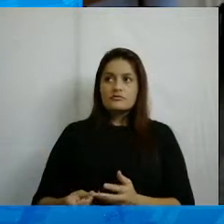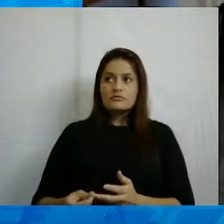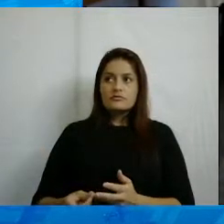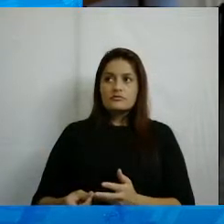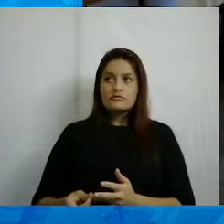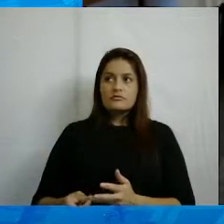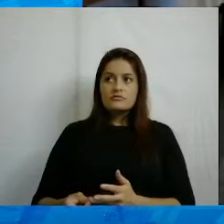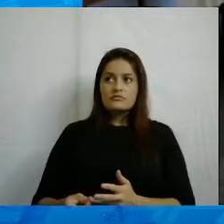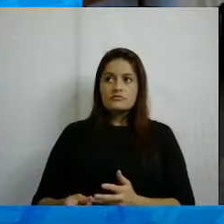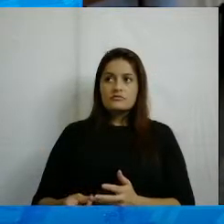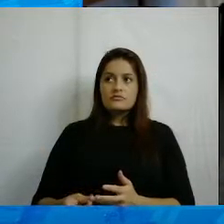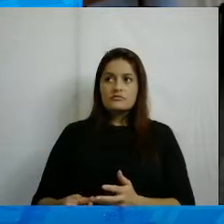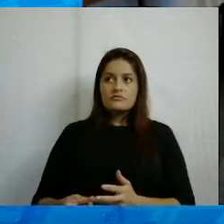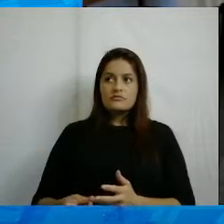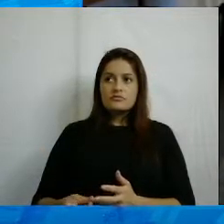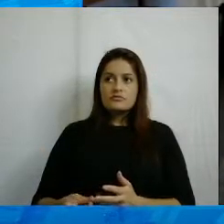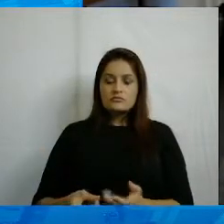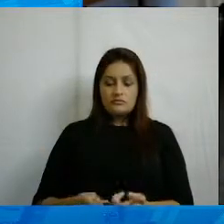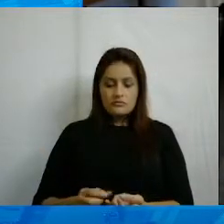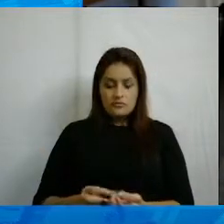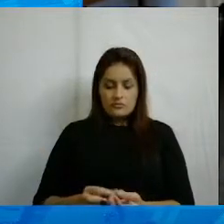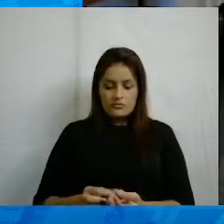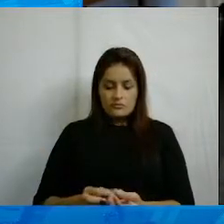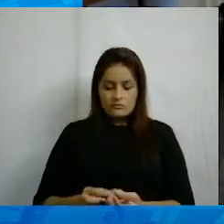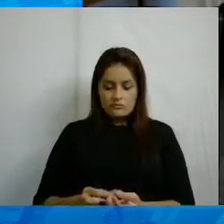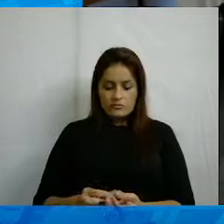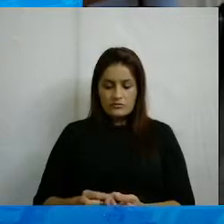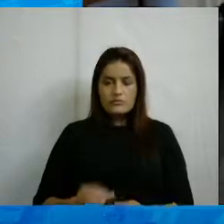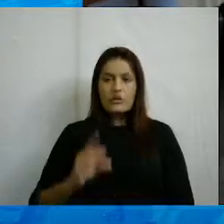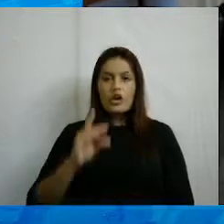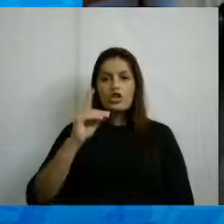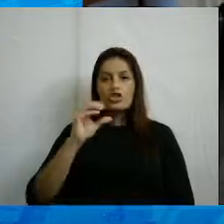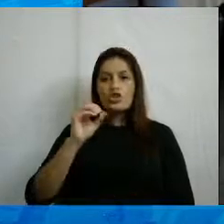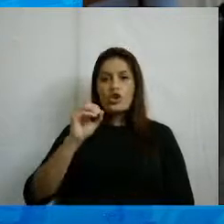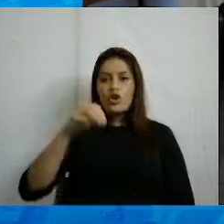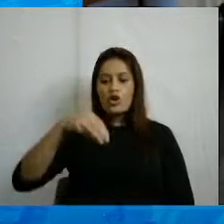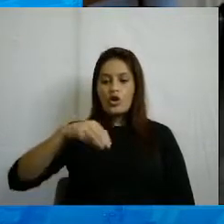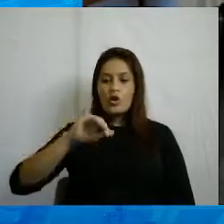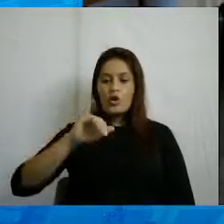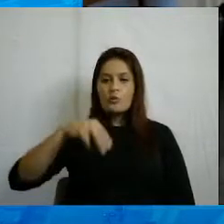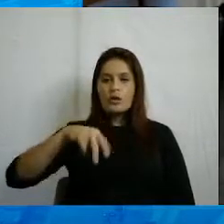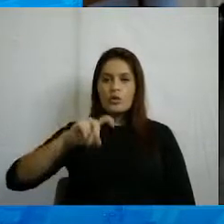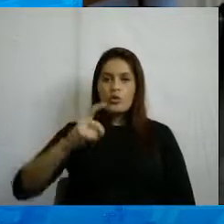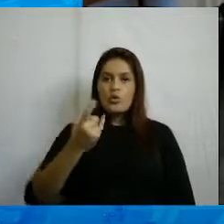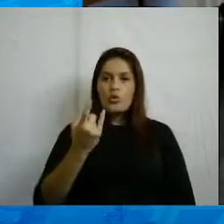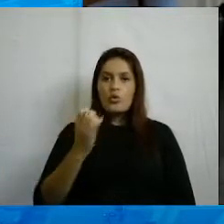y terminar su carga. Muchas gracias. Concejal Domínguez.